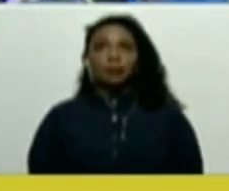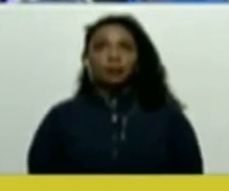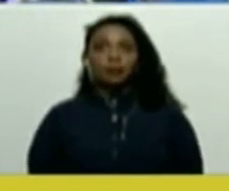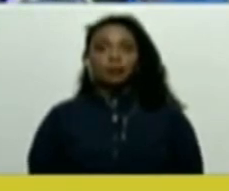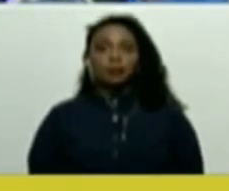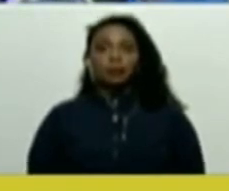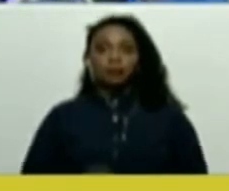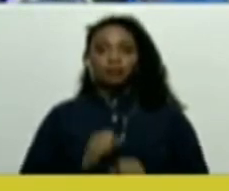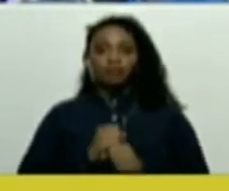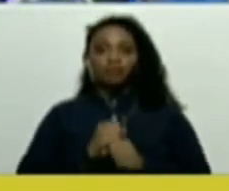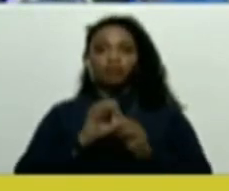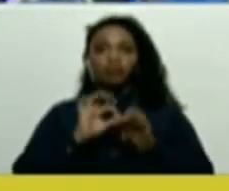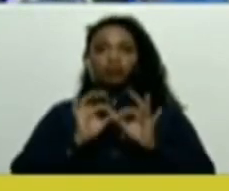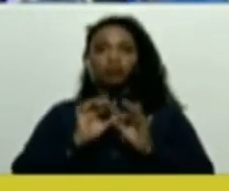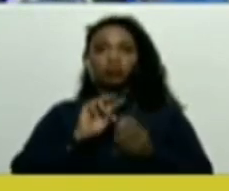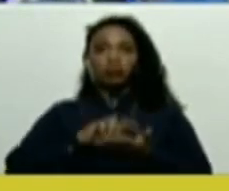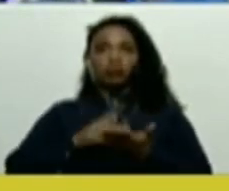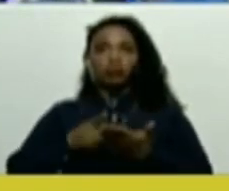He